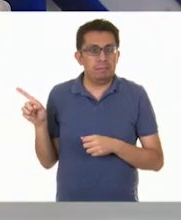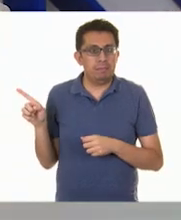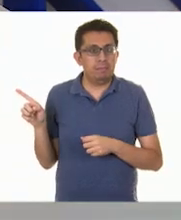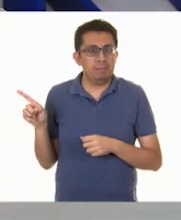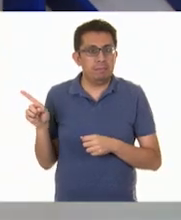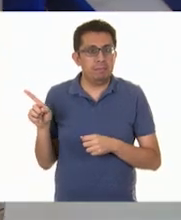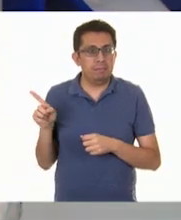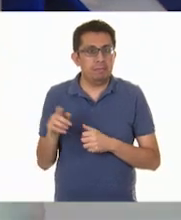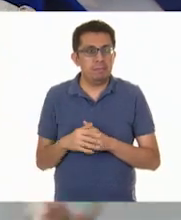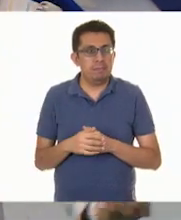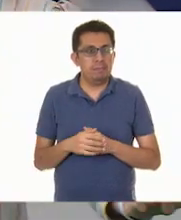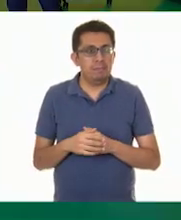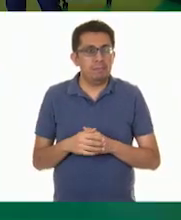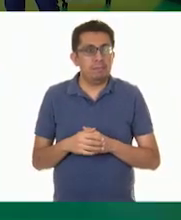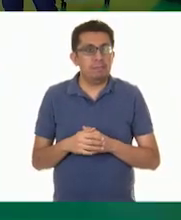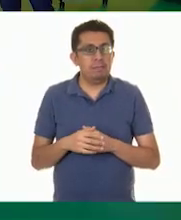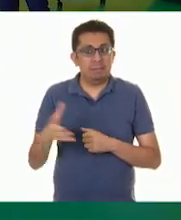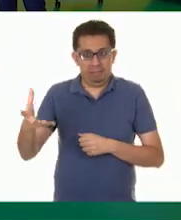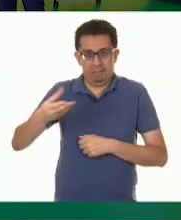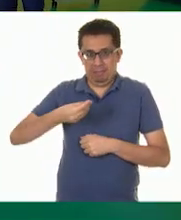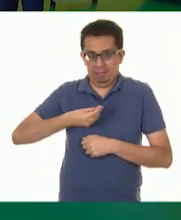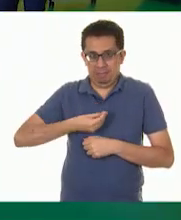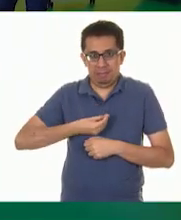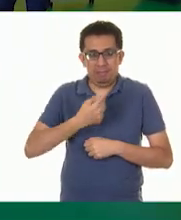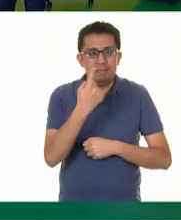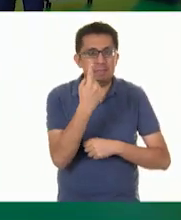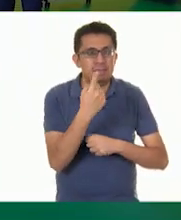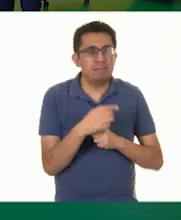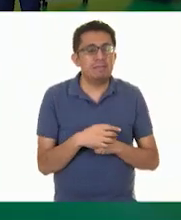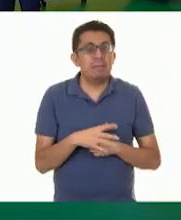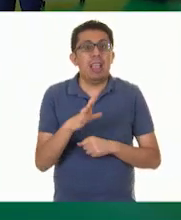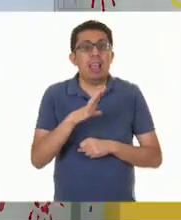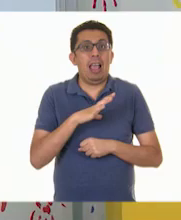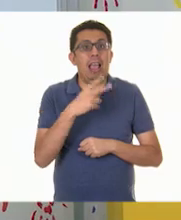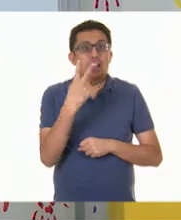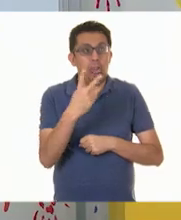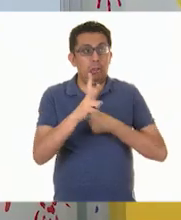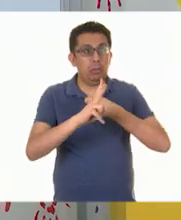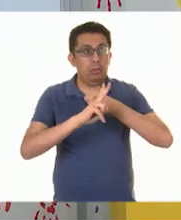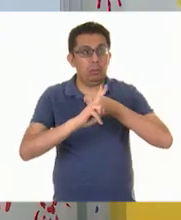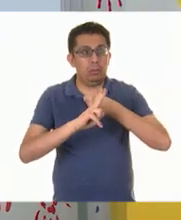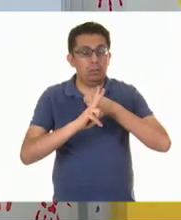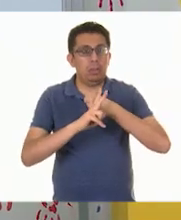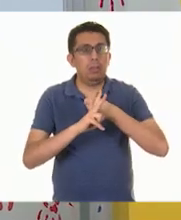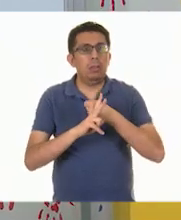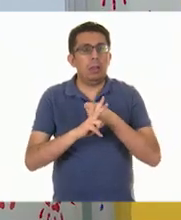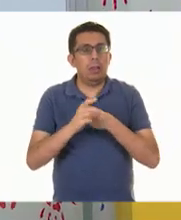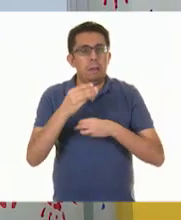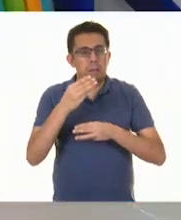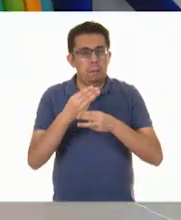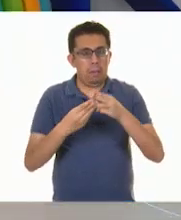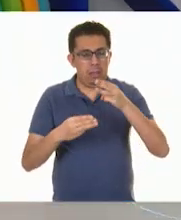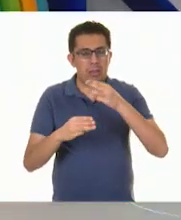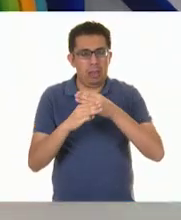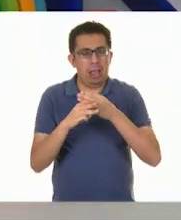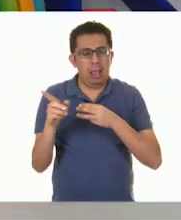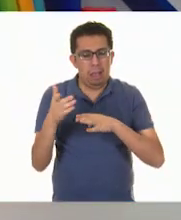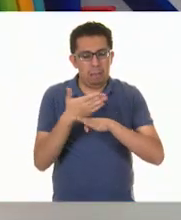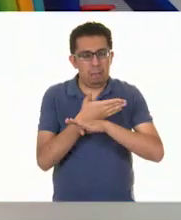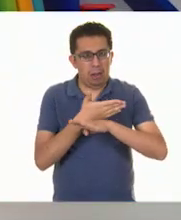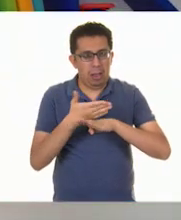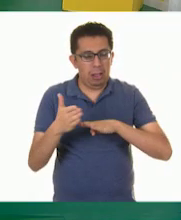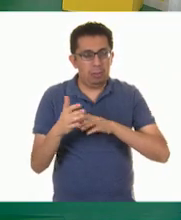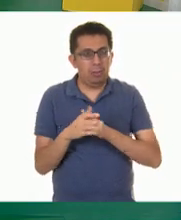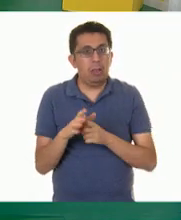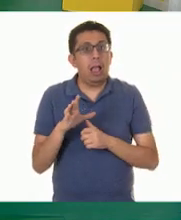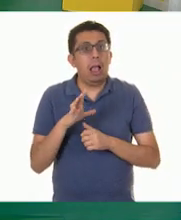Ok, pásame uno. ¿Tarán? Tenemos 2 vasos, en este caso son de unicel. En la parte de abajo le